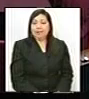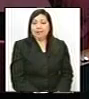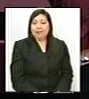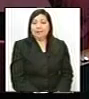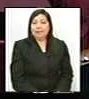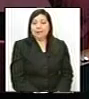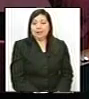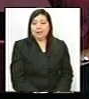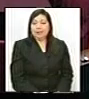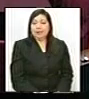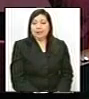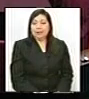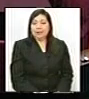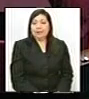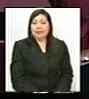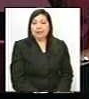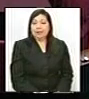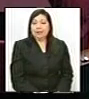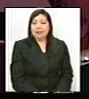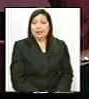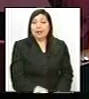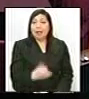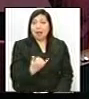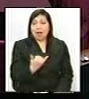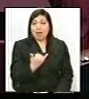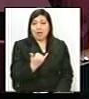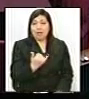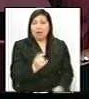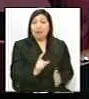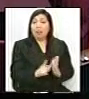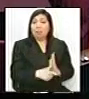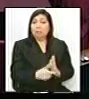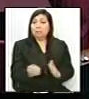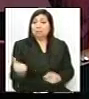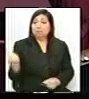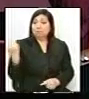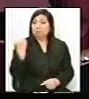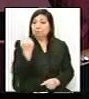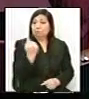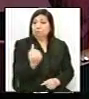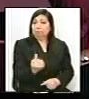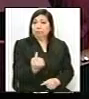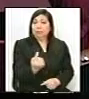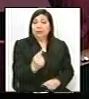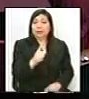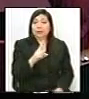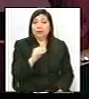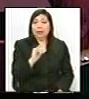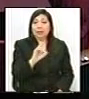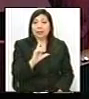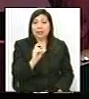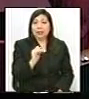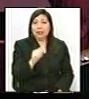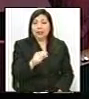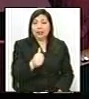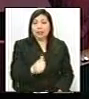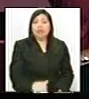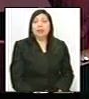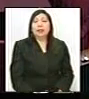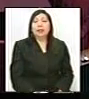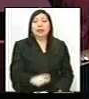En estos instantes va a ingresar a este recinto parlamentario Liliana La Rosa